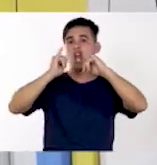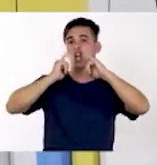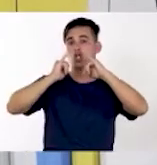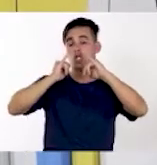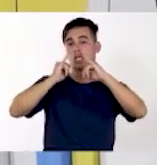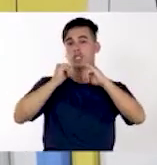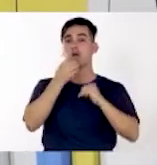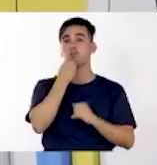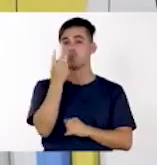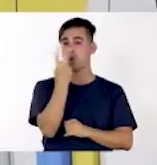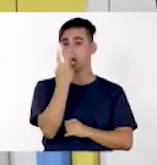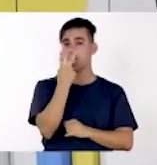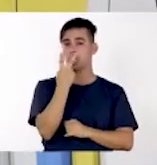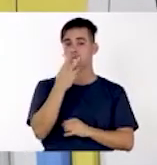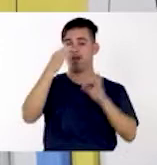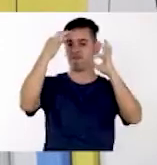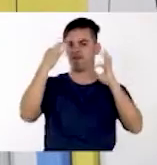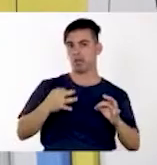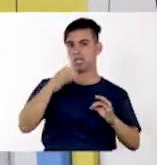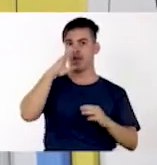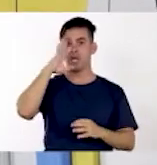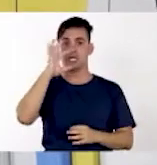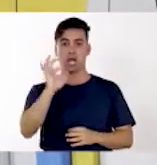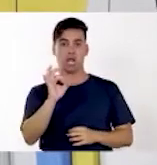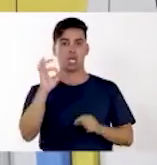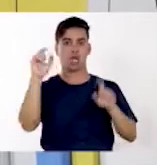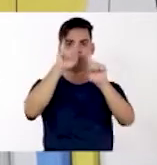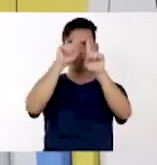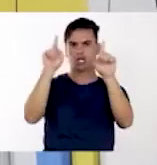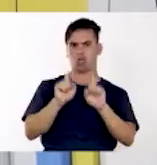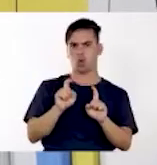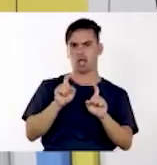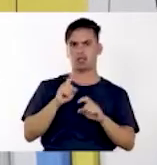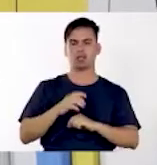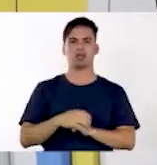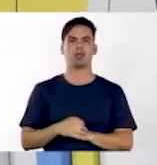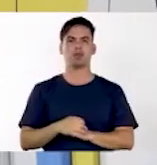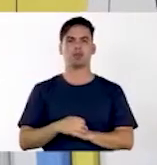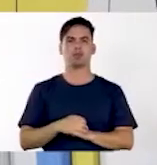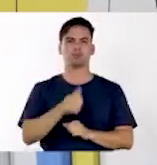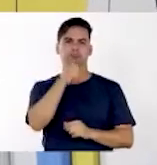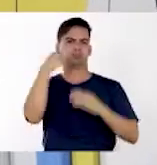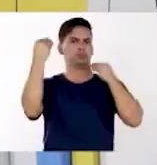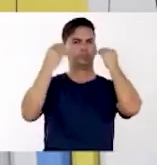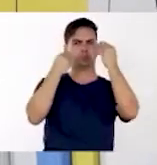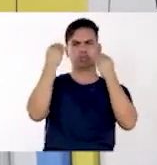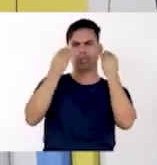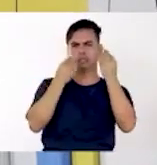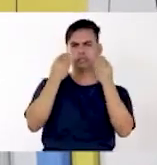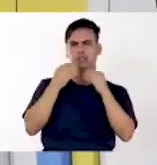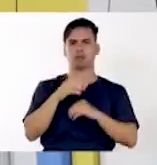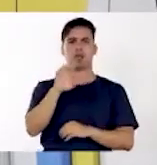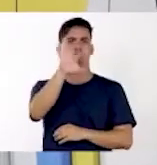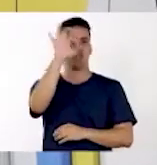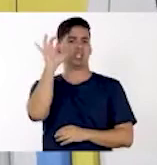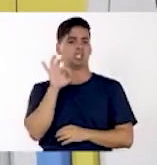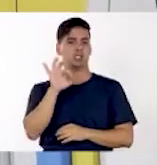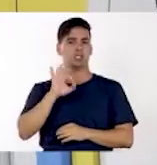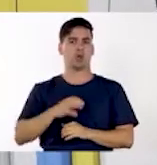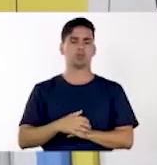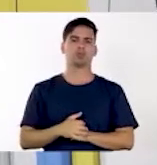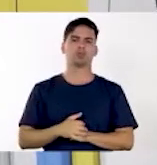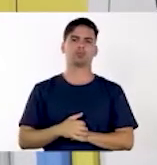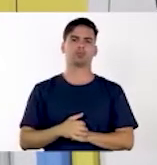ser afirmativa o negativa, interrogativa, dubitativa, desiderativa. Estas